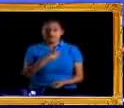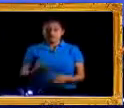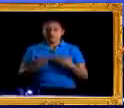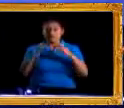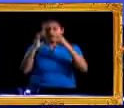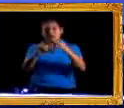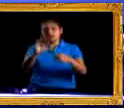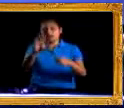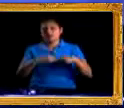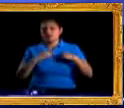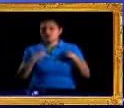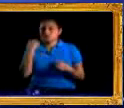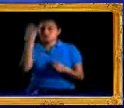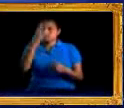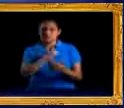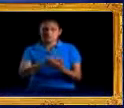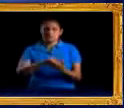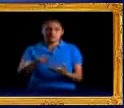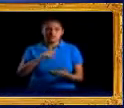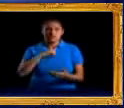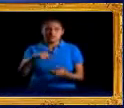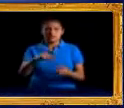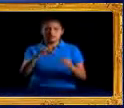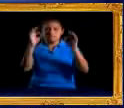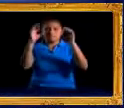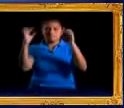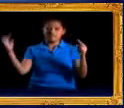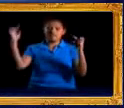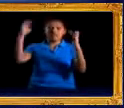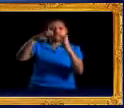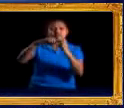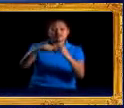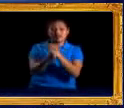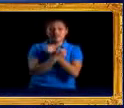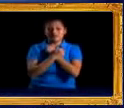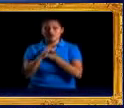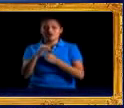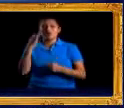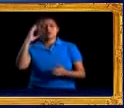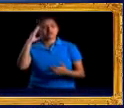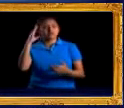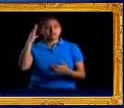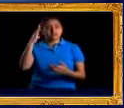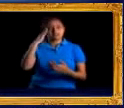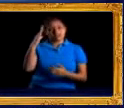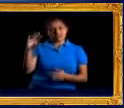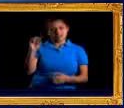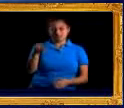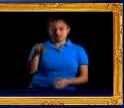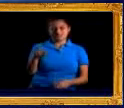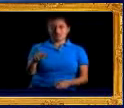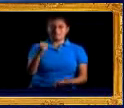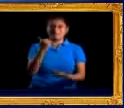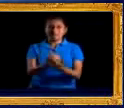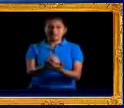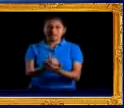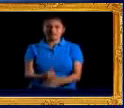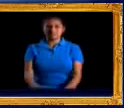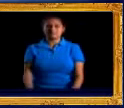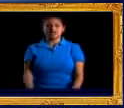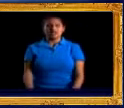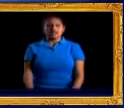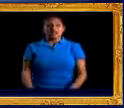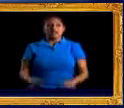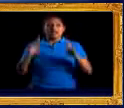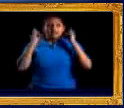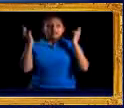el Espíritu Santo está perfeccionando a la amada. ¿Cuántos saben que el Espíritu Santo está perfeccionando a la amada por la revelación de